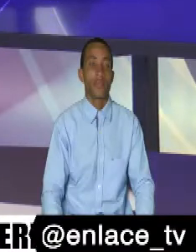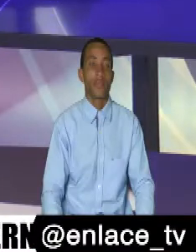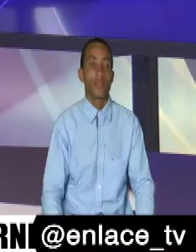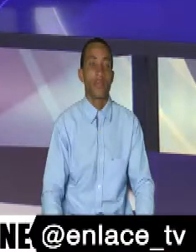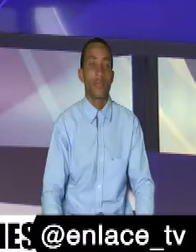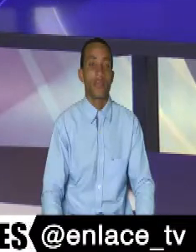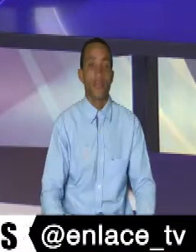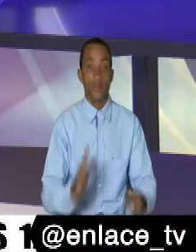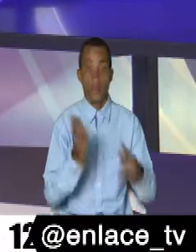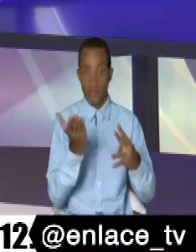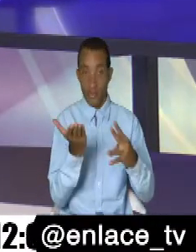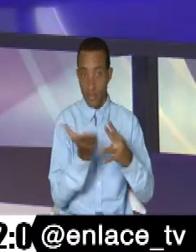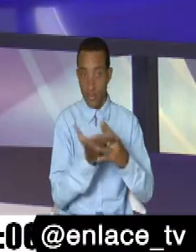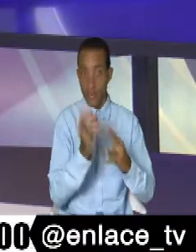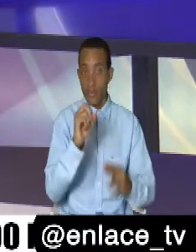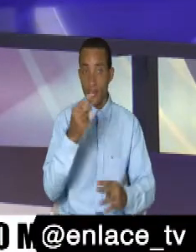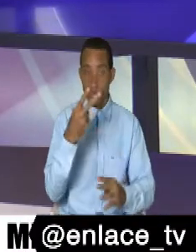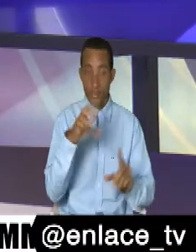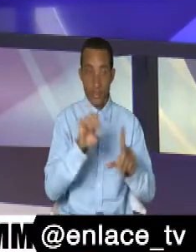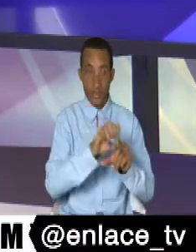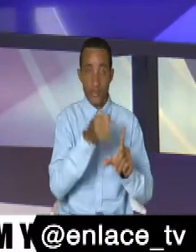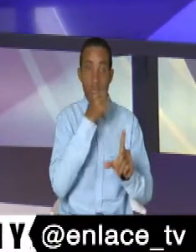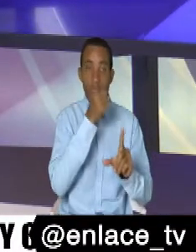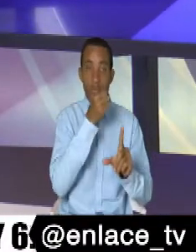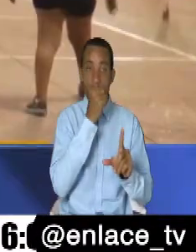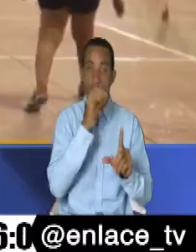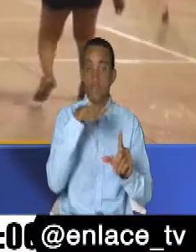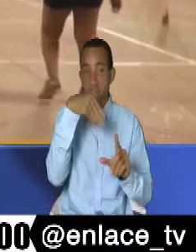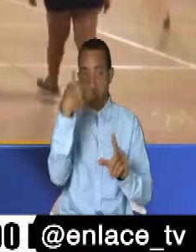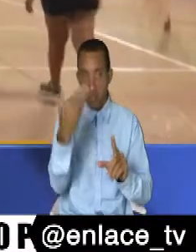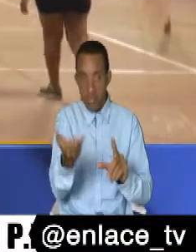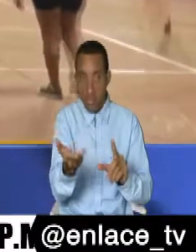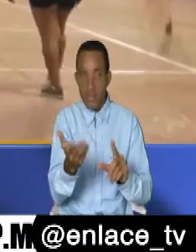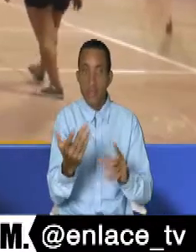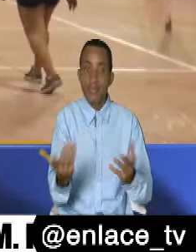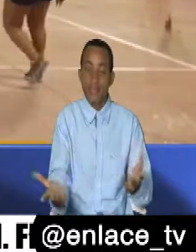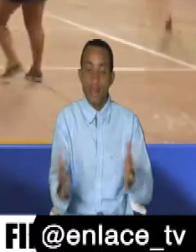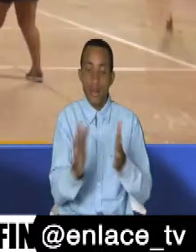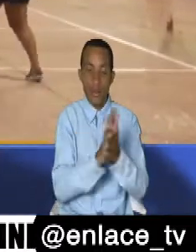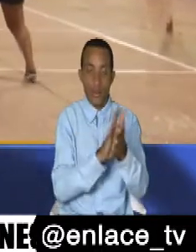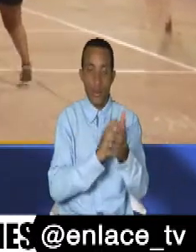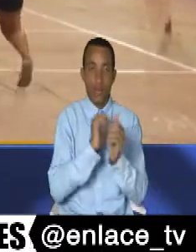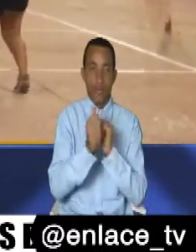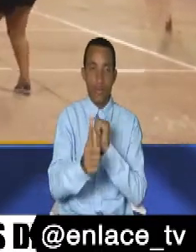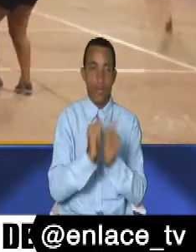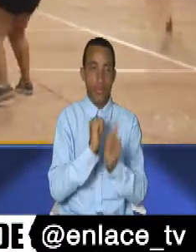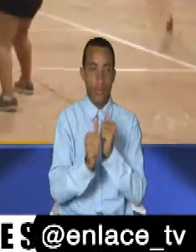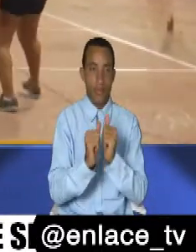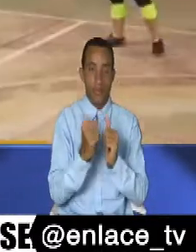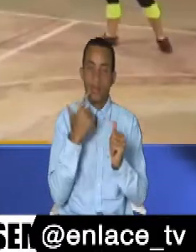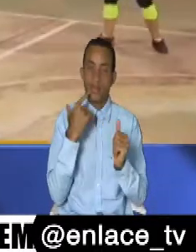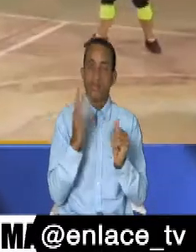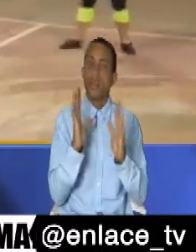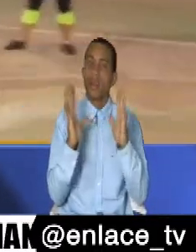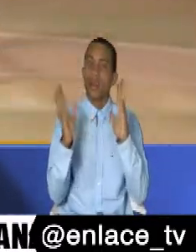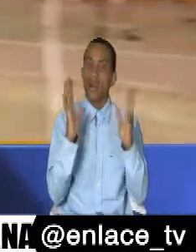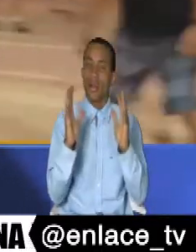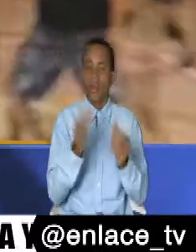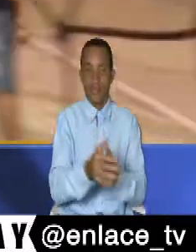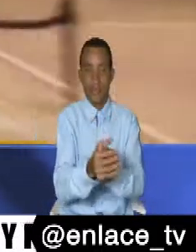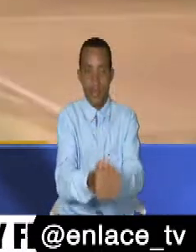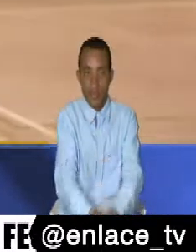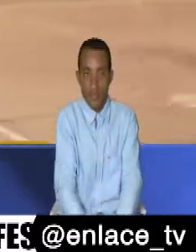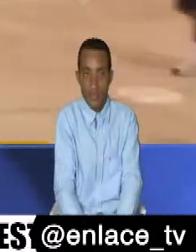Hacemos una segunda pausa en Enlace Noticias. Al regresar en instantes en la información deportiva, les estaremos hablando de voleibol y sobre la